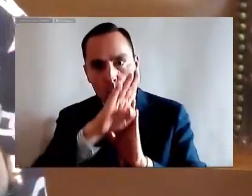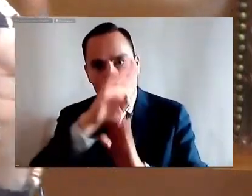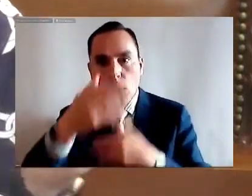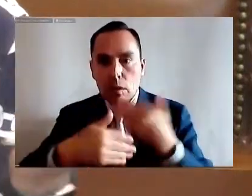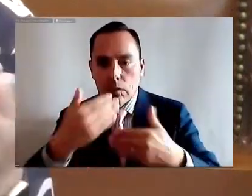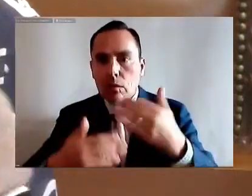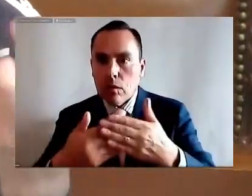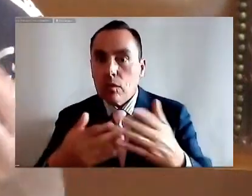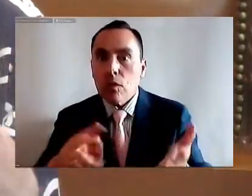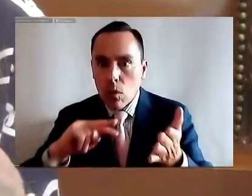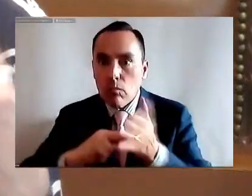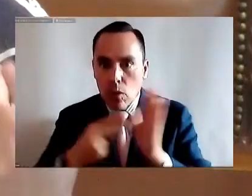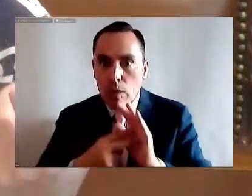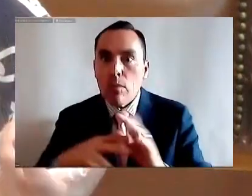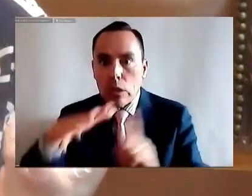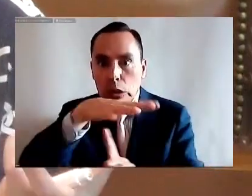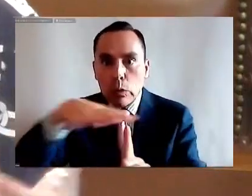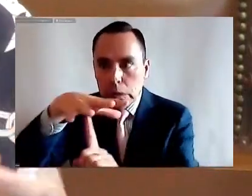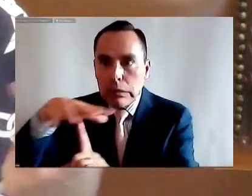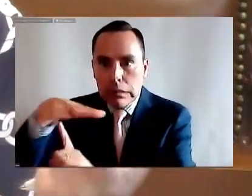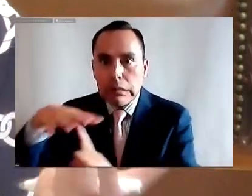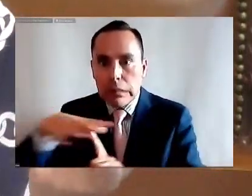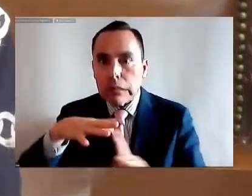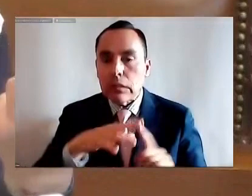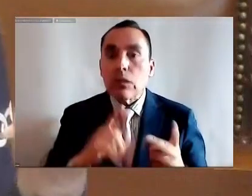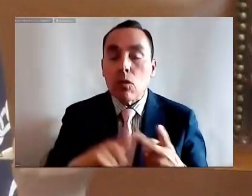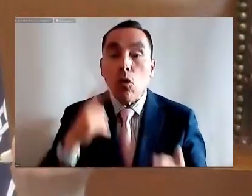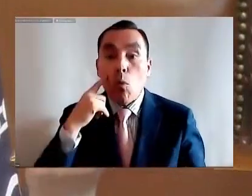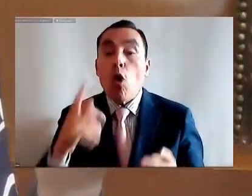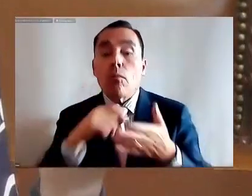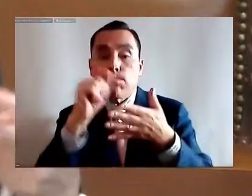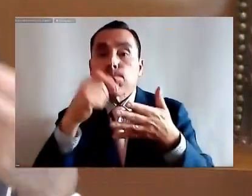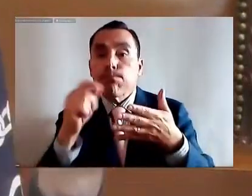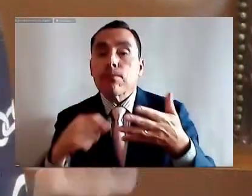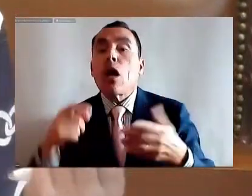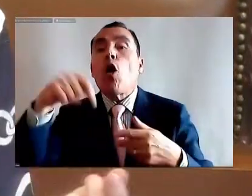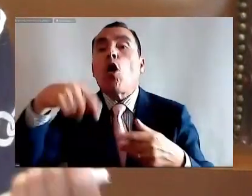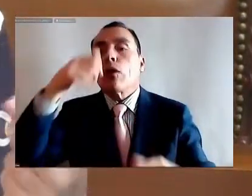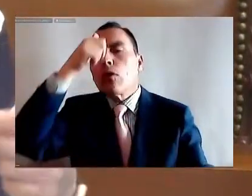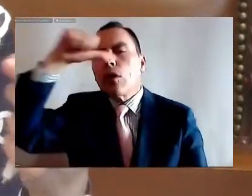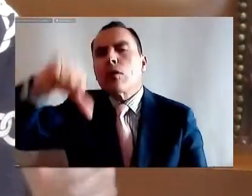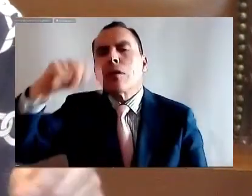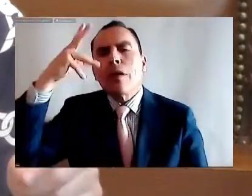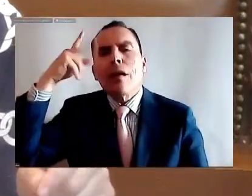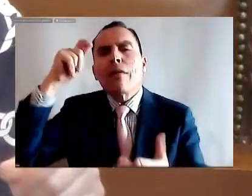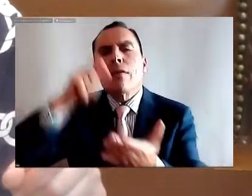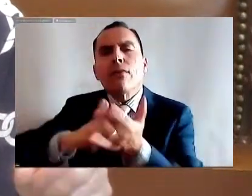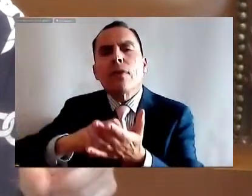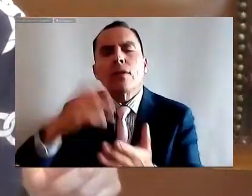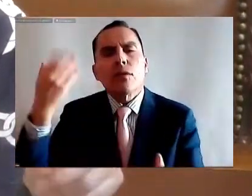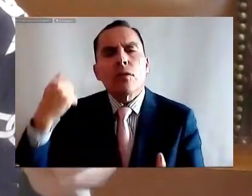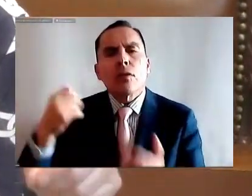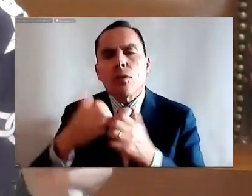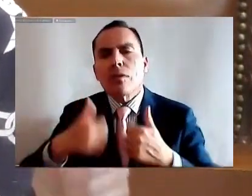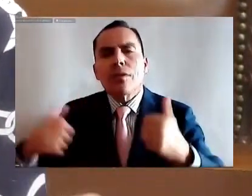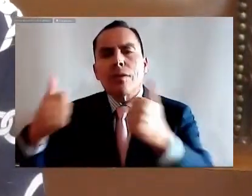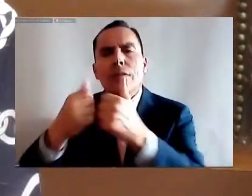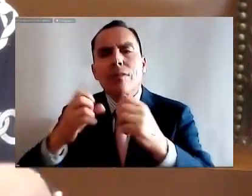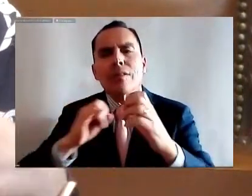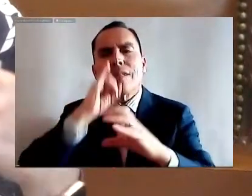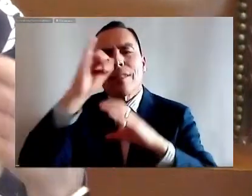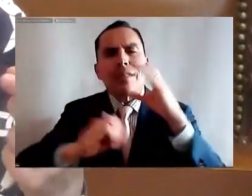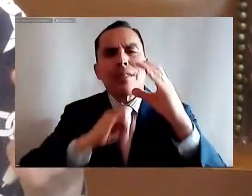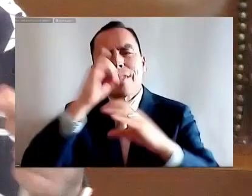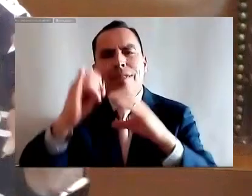Y digamos como dato importante que podríamos tener a la vista es la condena reciente, tenemos un fallo de la Corte Interamericana de Derechos